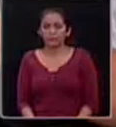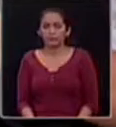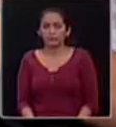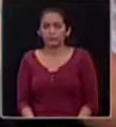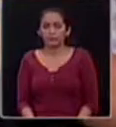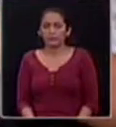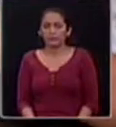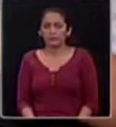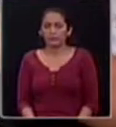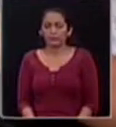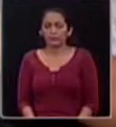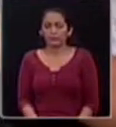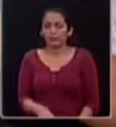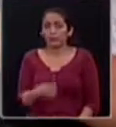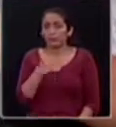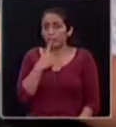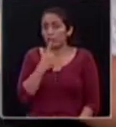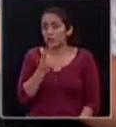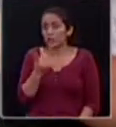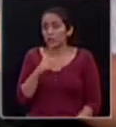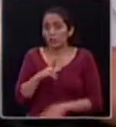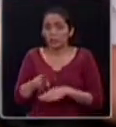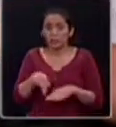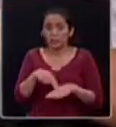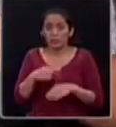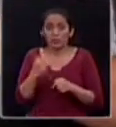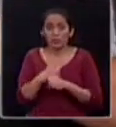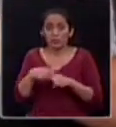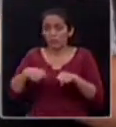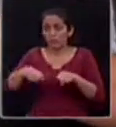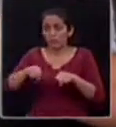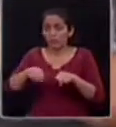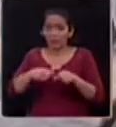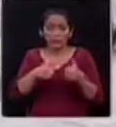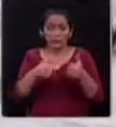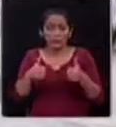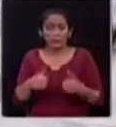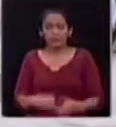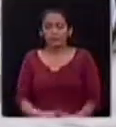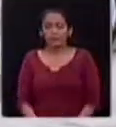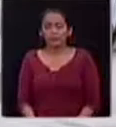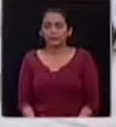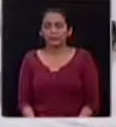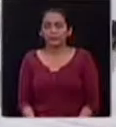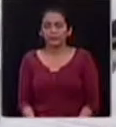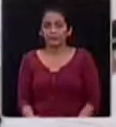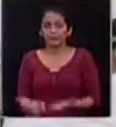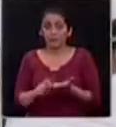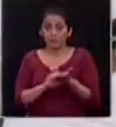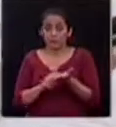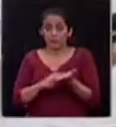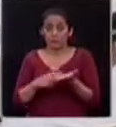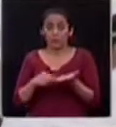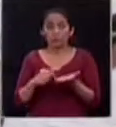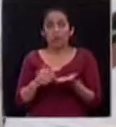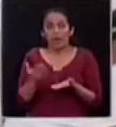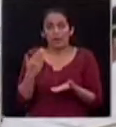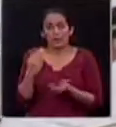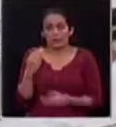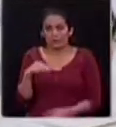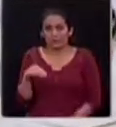como ya va a ser todo esto normal, pues ojalá que Dios quiera en este año se haga todo bien para poder tener esa moto. La reunión con los transportistas se efectuó este